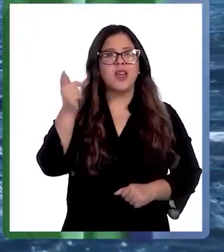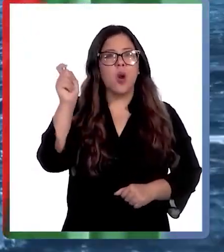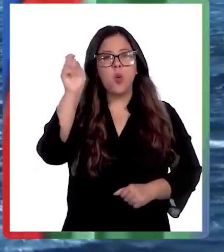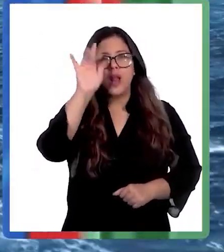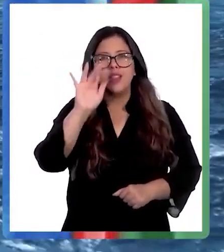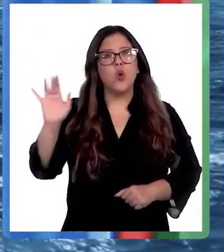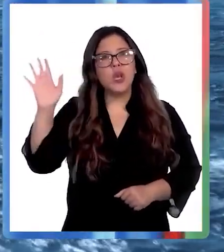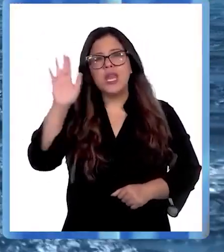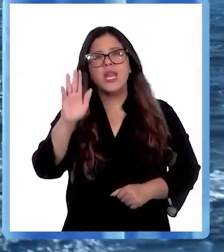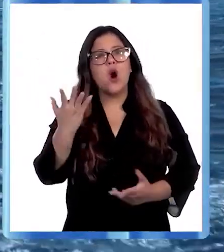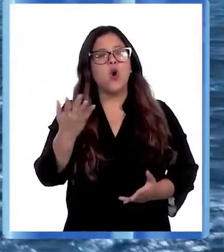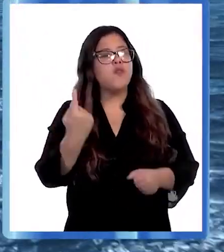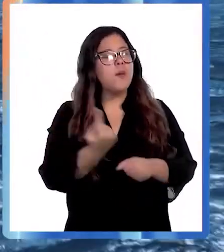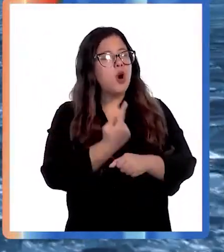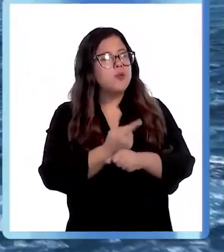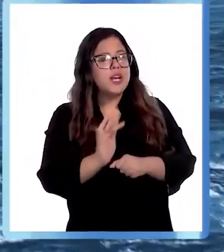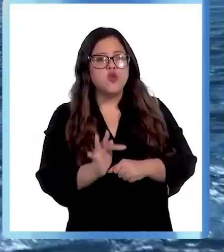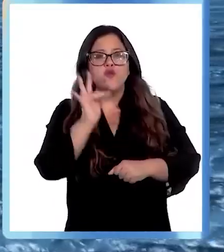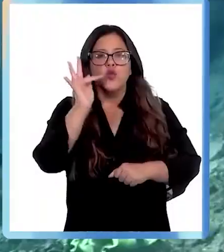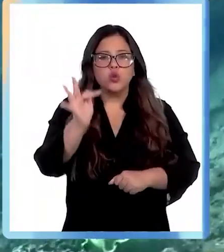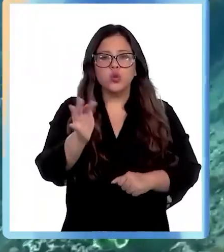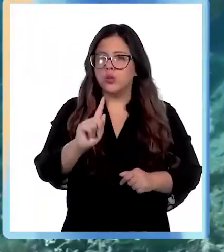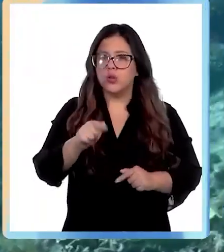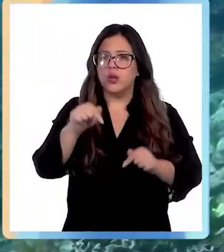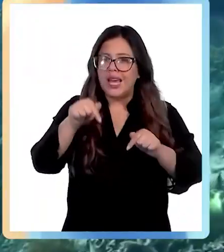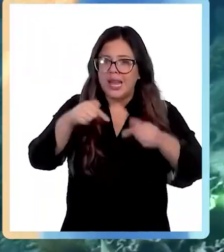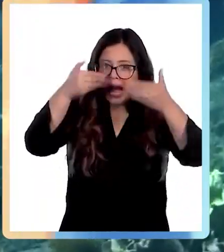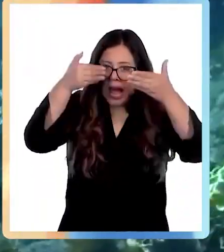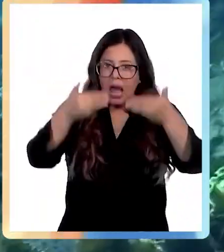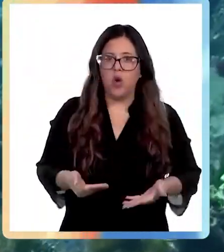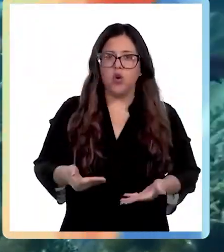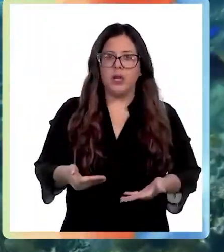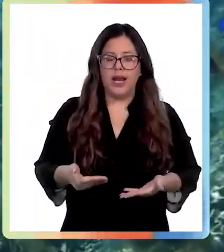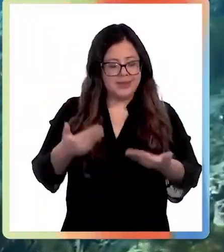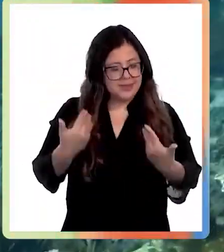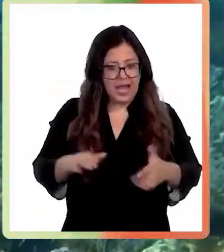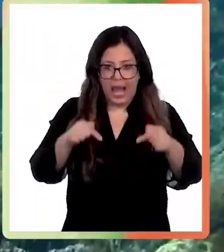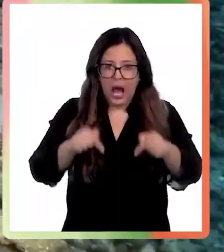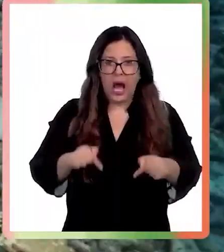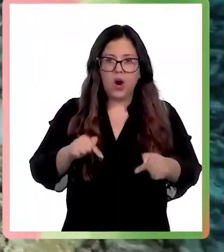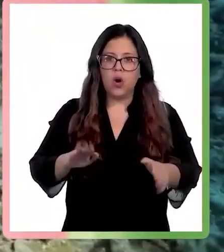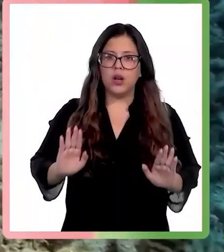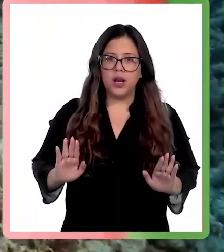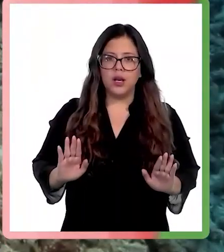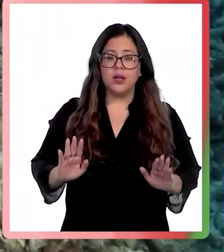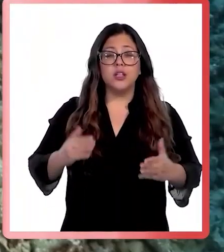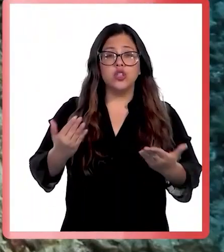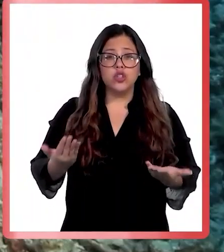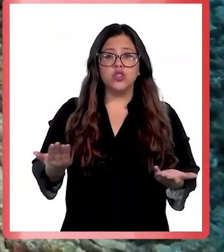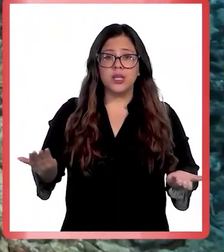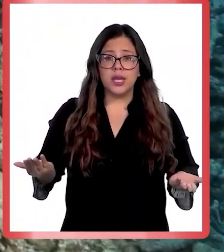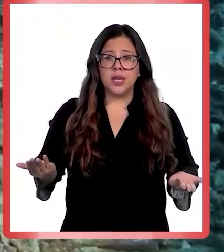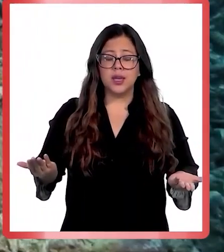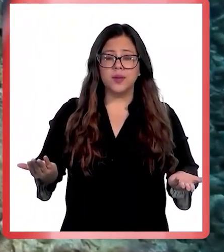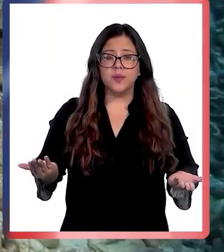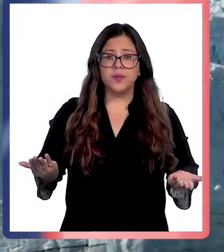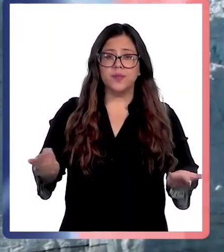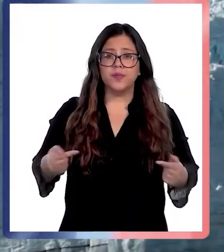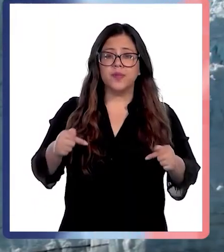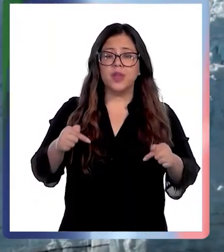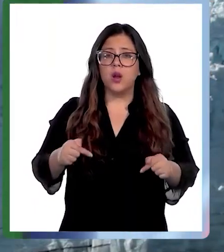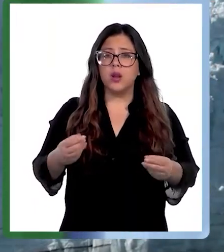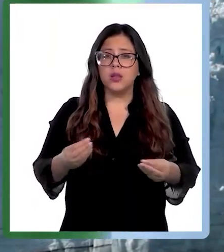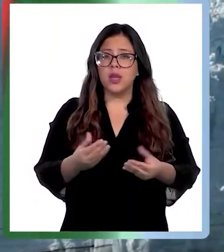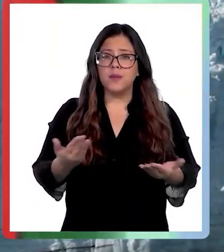vamos a hablar en el futuro, sino que es algo que ya está implementado y que ya llegó. Por lo tanto, lo que tenemos que en estos momentos